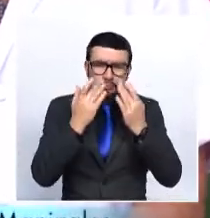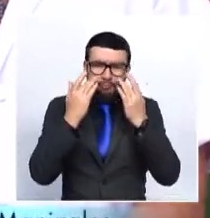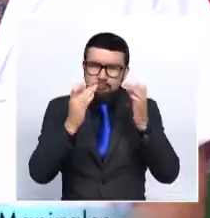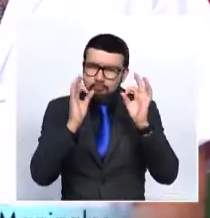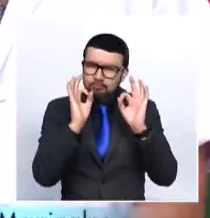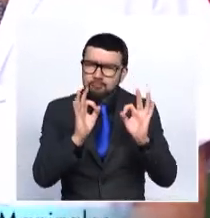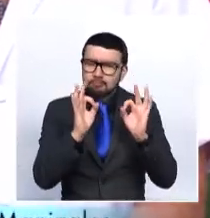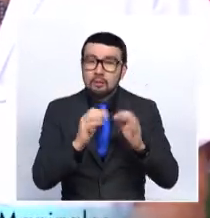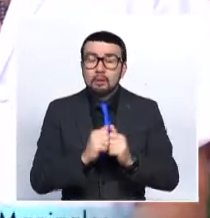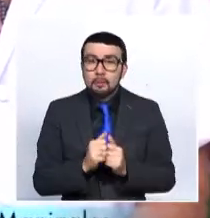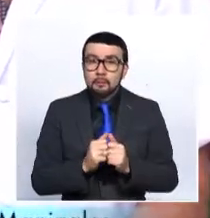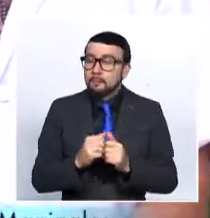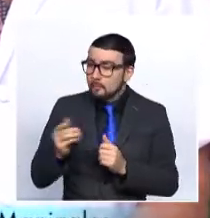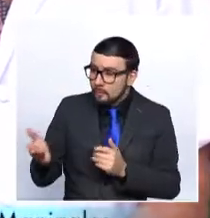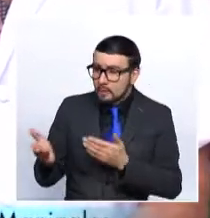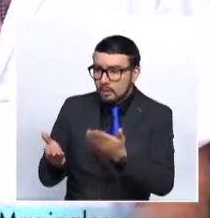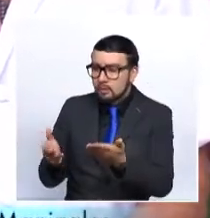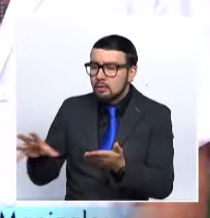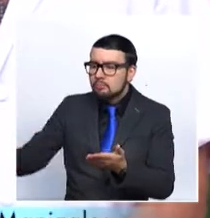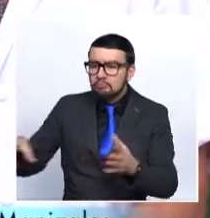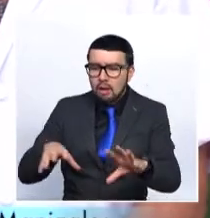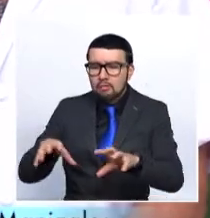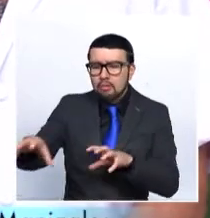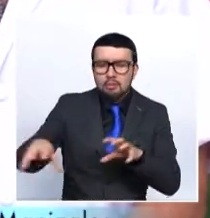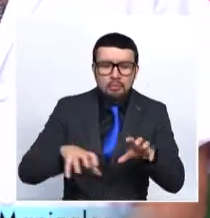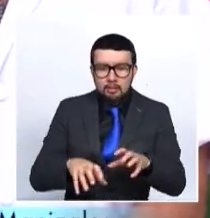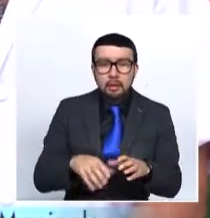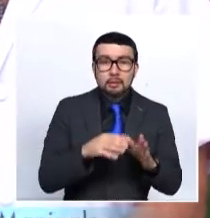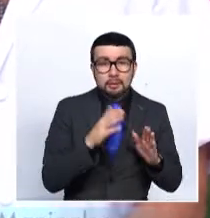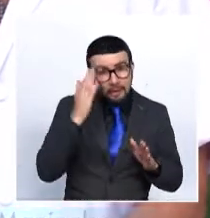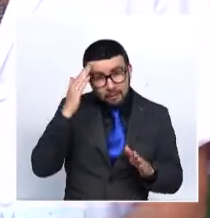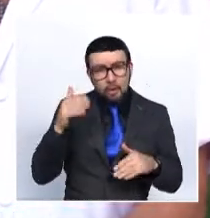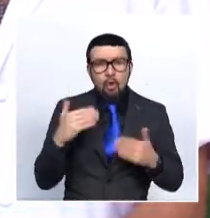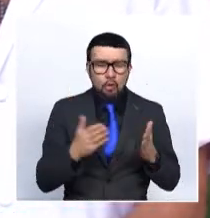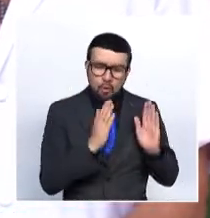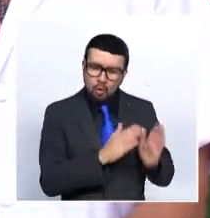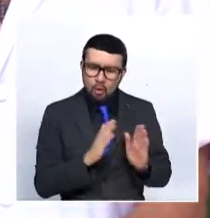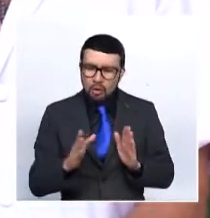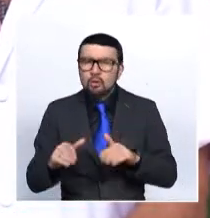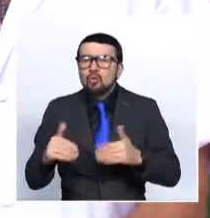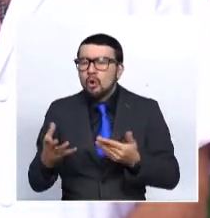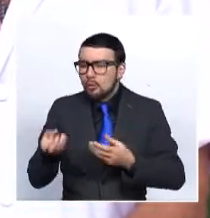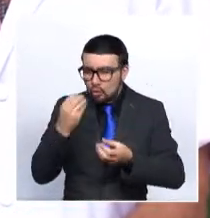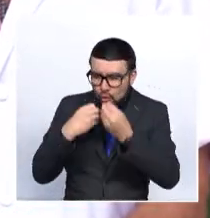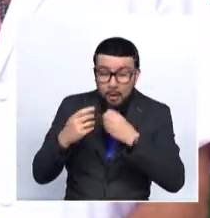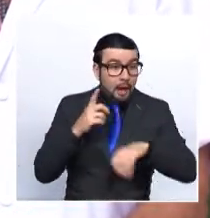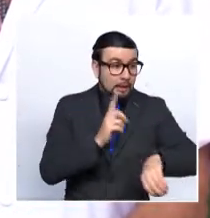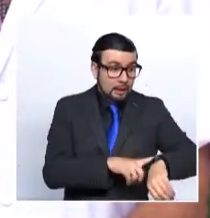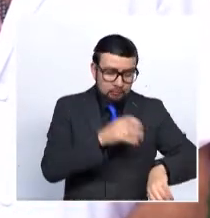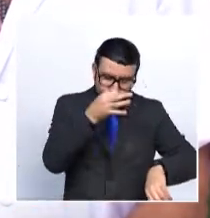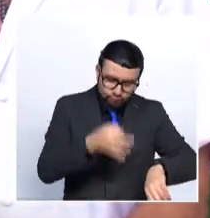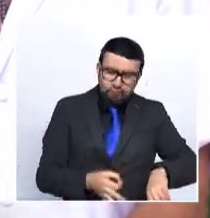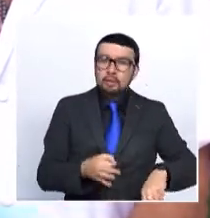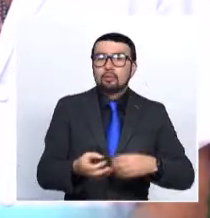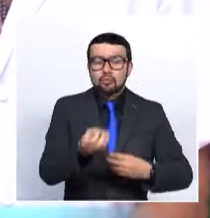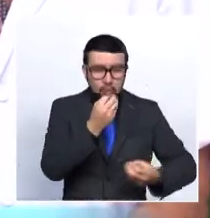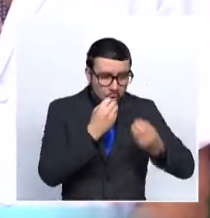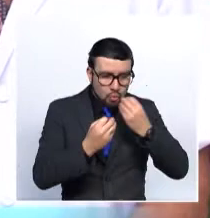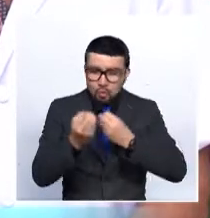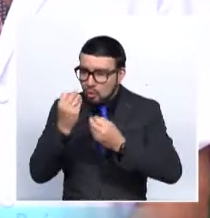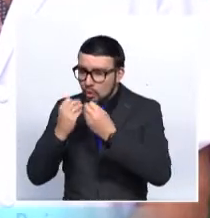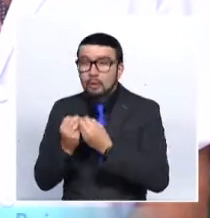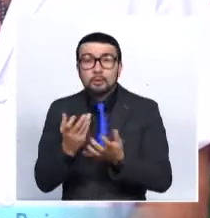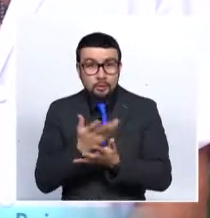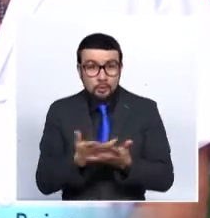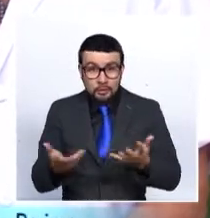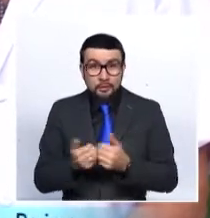¿no? Combinación de los alimentos, saber un orden de cómo comer, respetar los tiempos alimentarios y